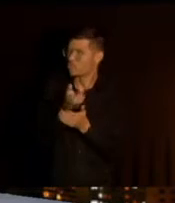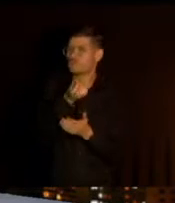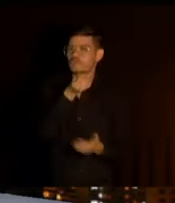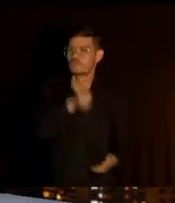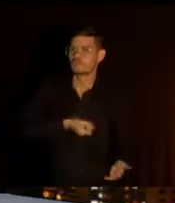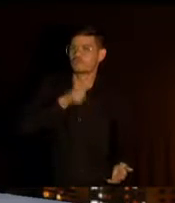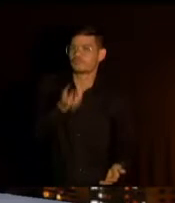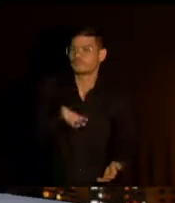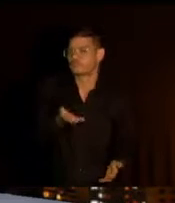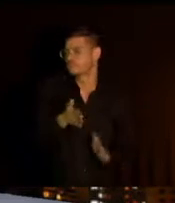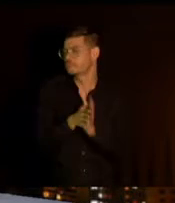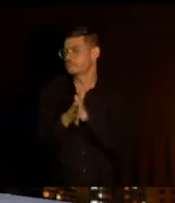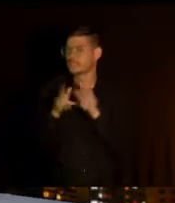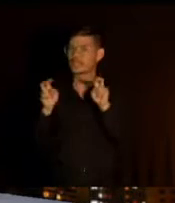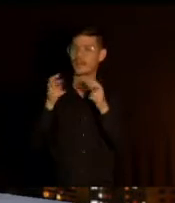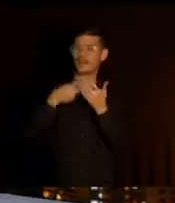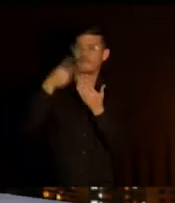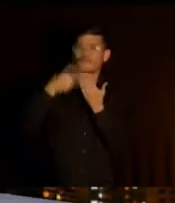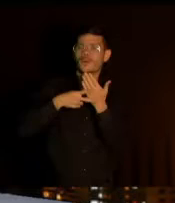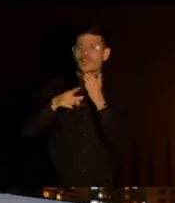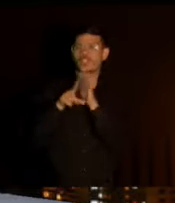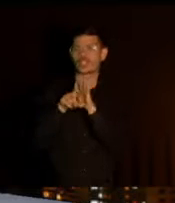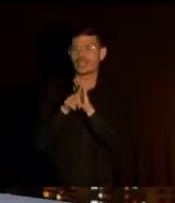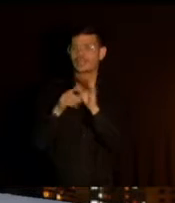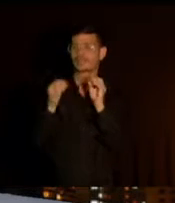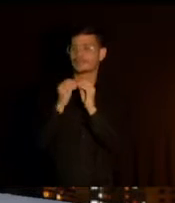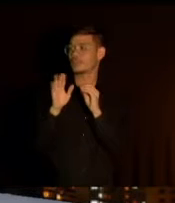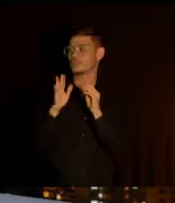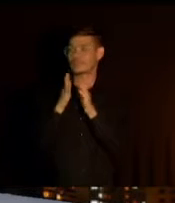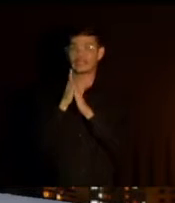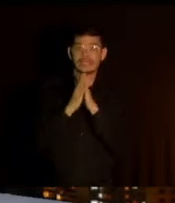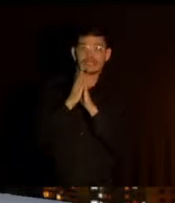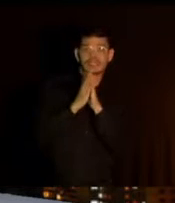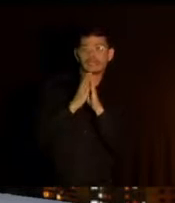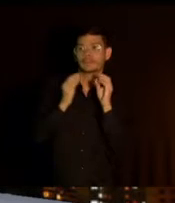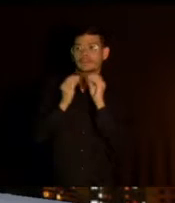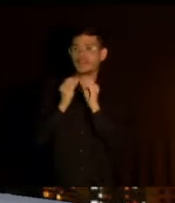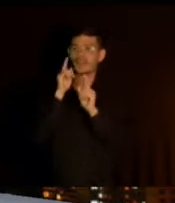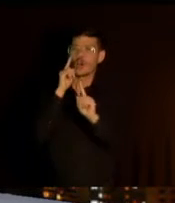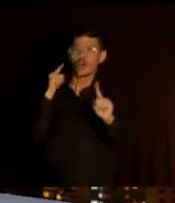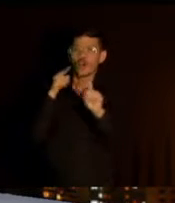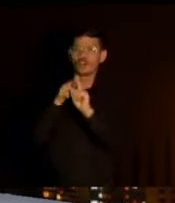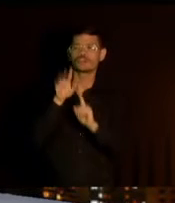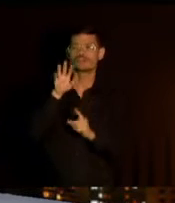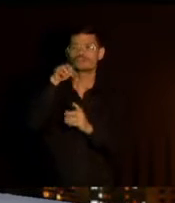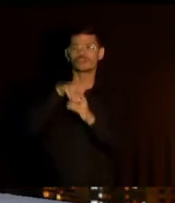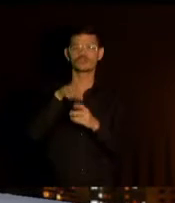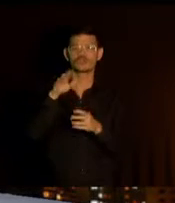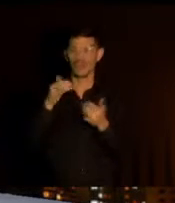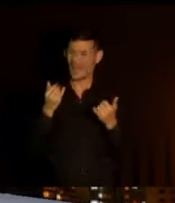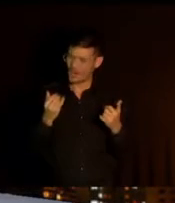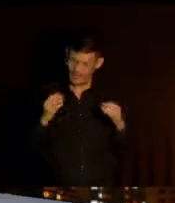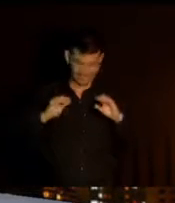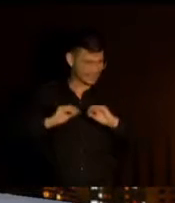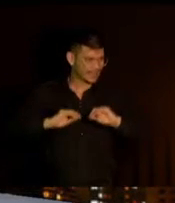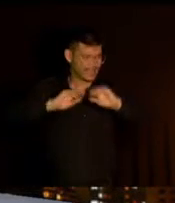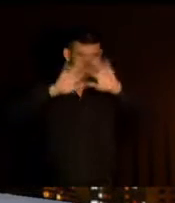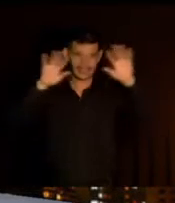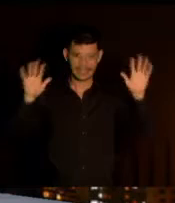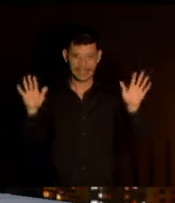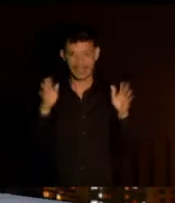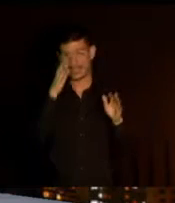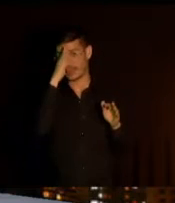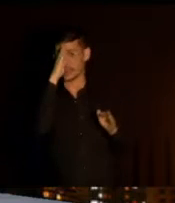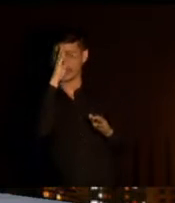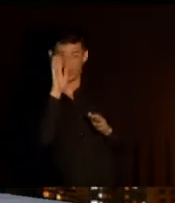de ley y sobre esas expectativas, esos objetivos que se tienen para de por sí ya despejar todas las dudas